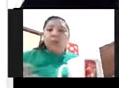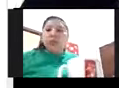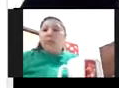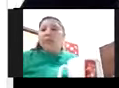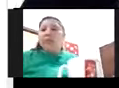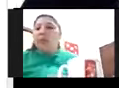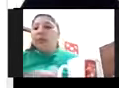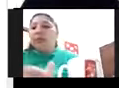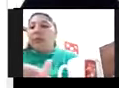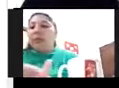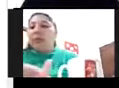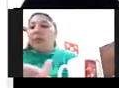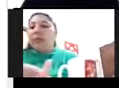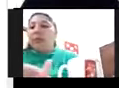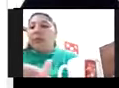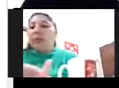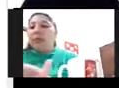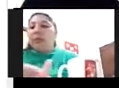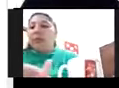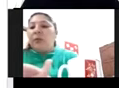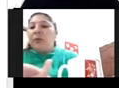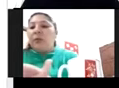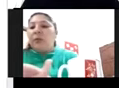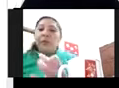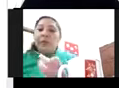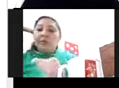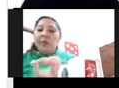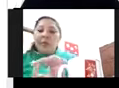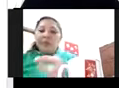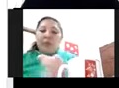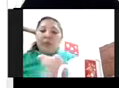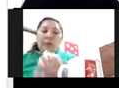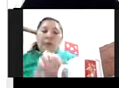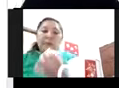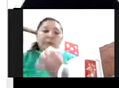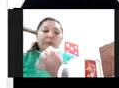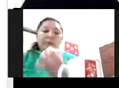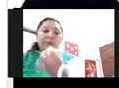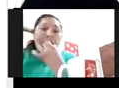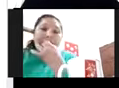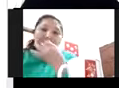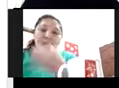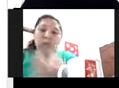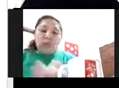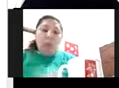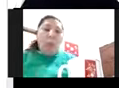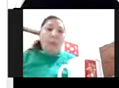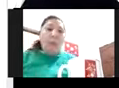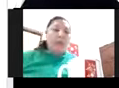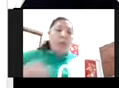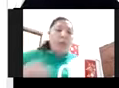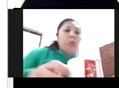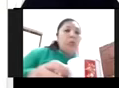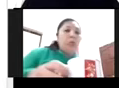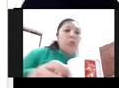crónica situación, están en muchos casos, ¿no es cierto?, amalgamados con los propios actos de